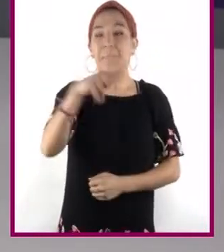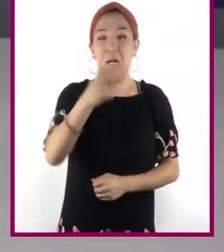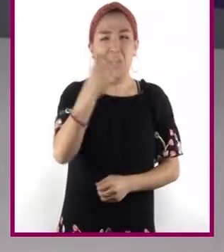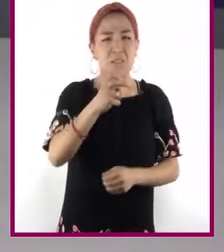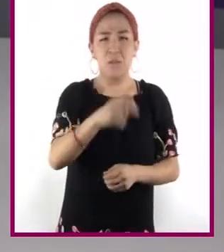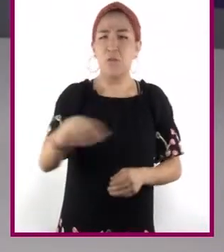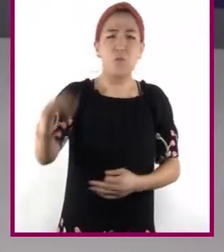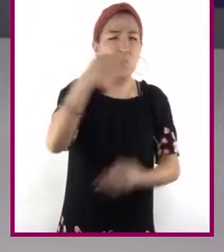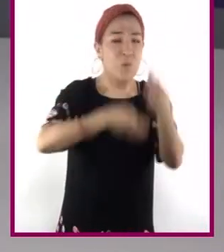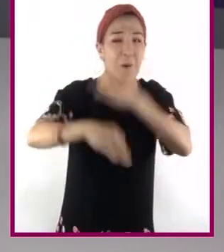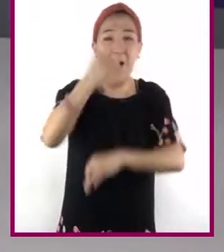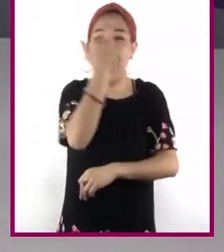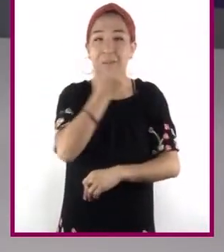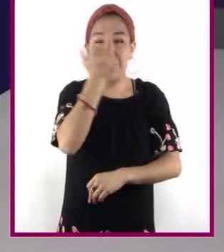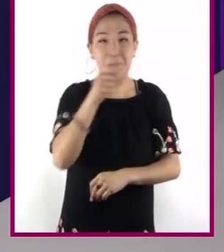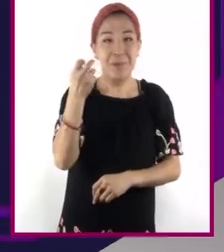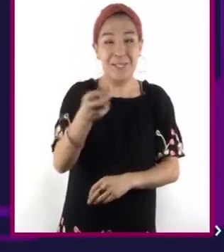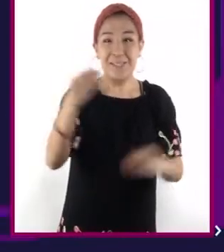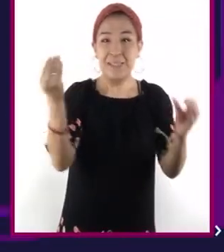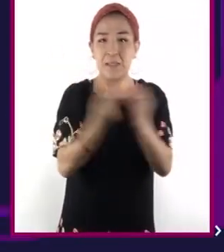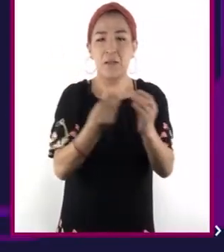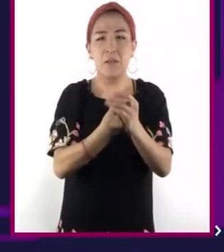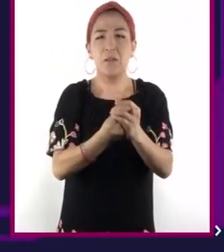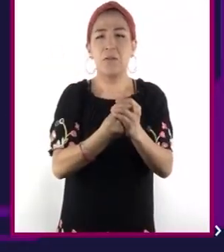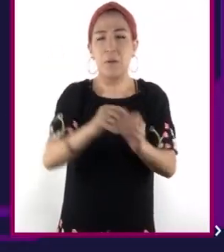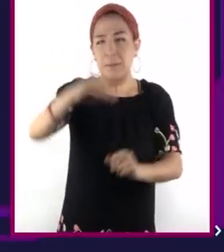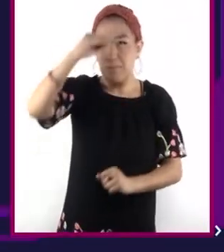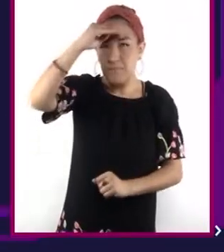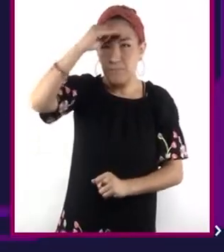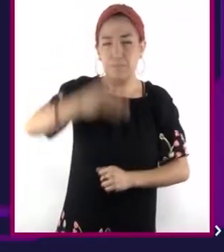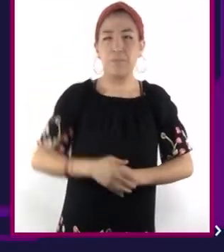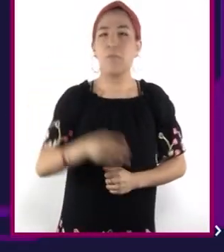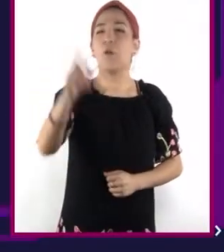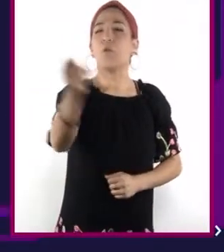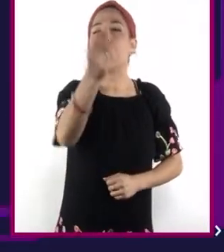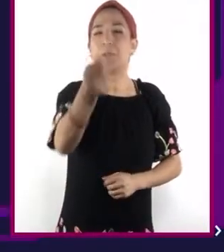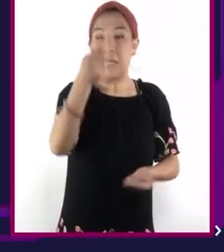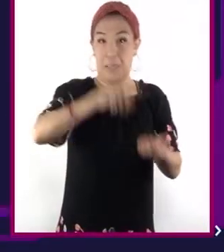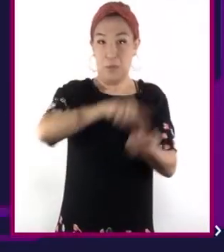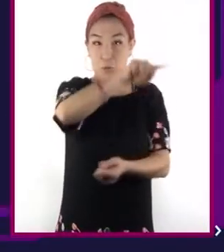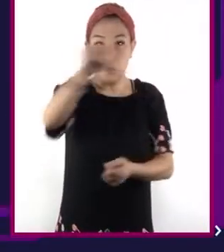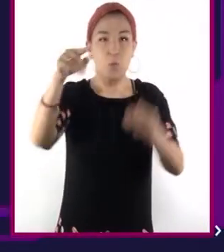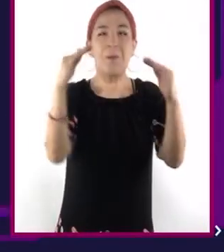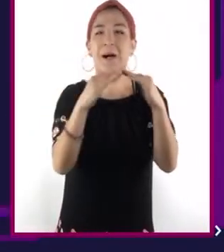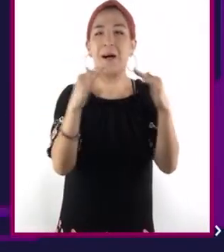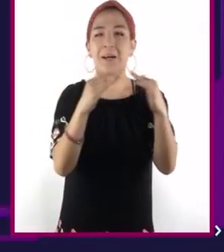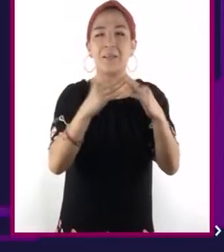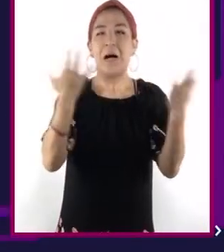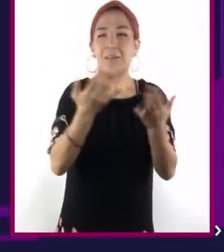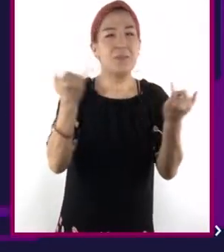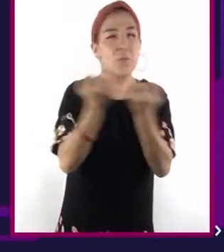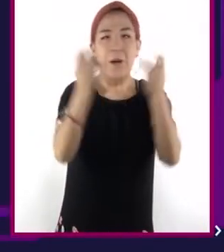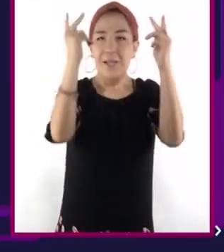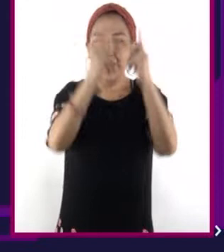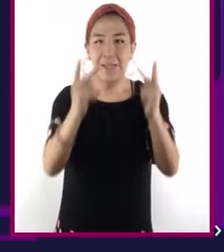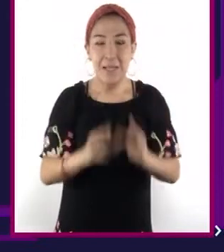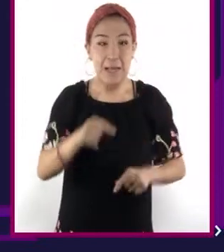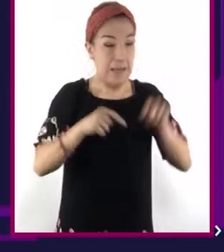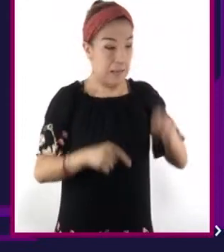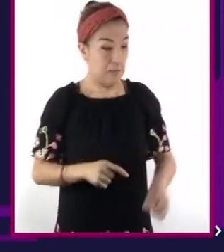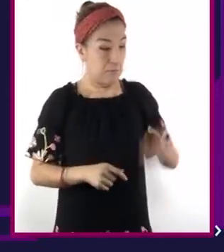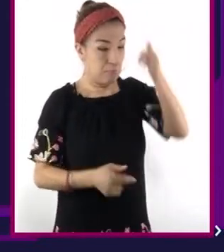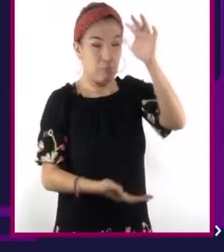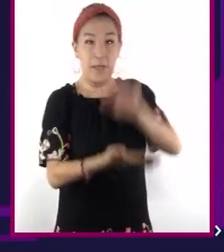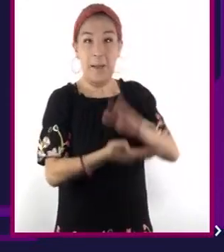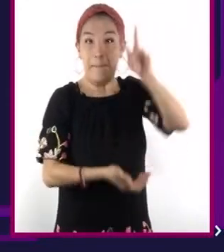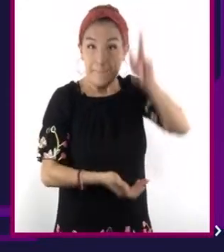los alumnos de la clase, ¿qué harían en casa para realizar la comparación entre las secuencias reales